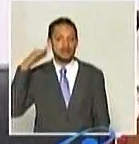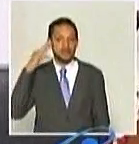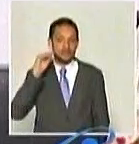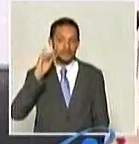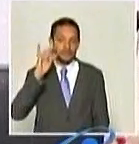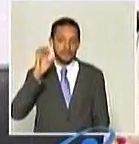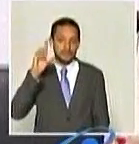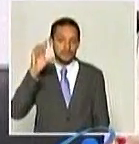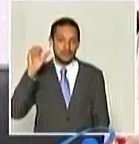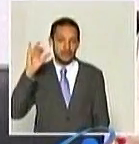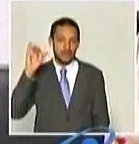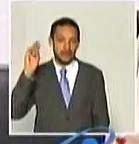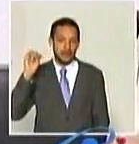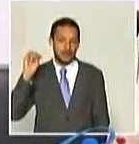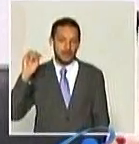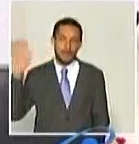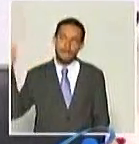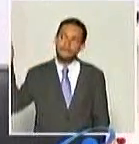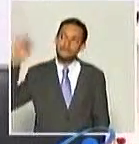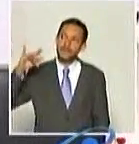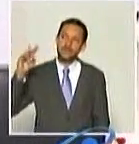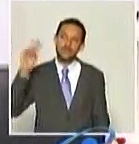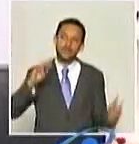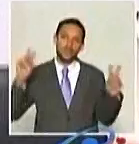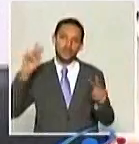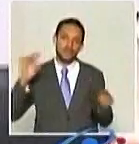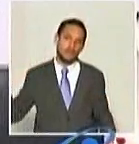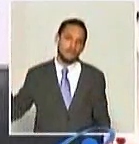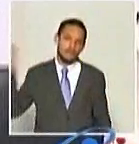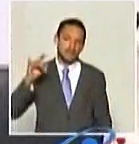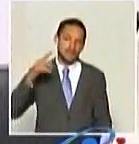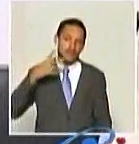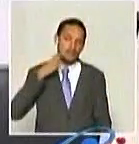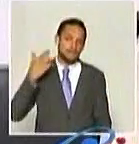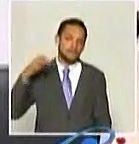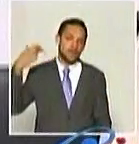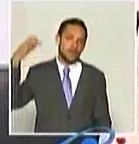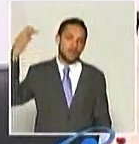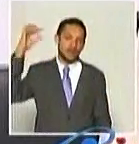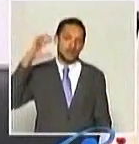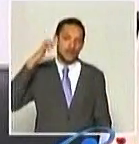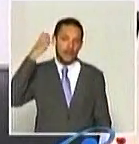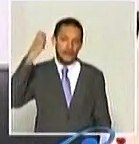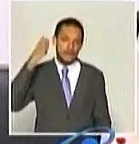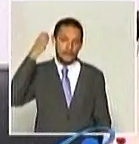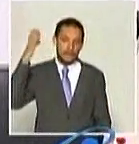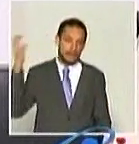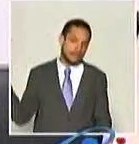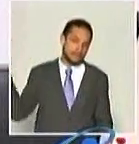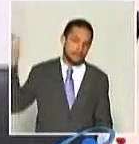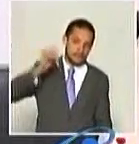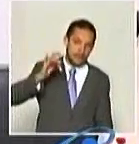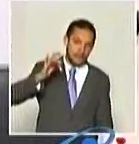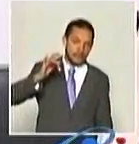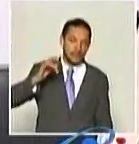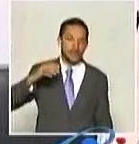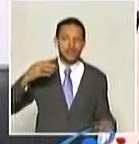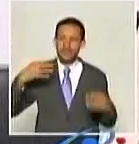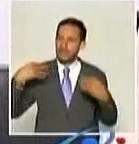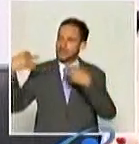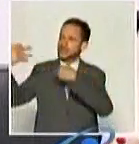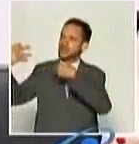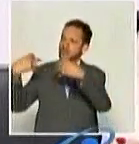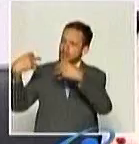pues los personajes más influyentes de la quelación a nivel mundial.